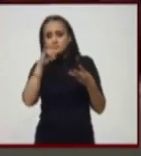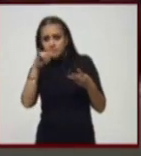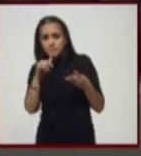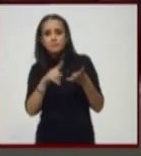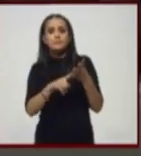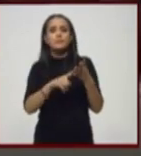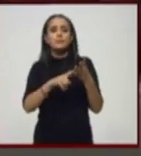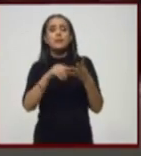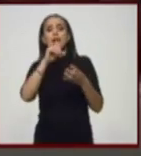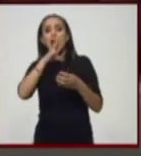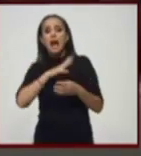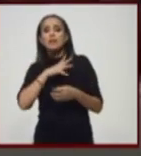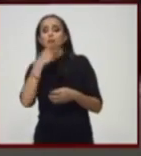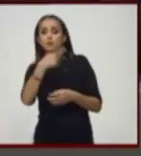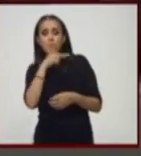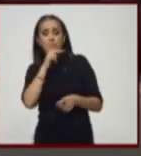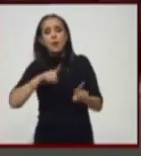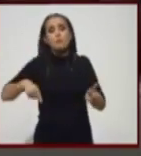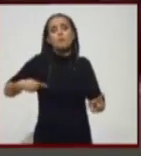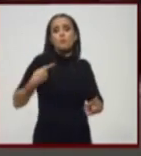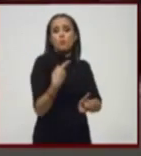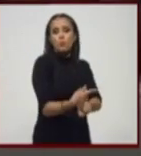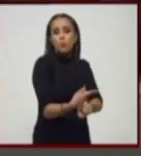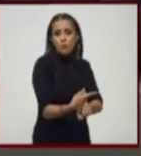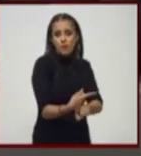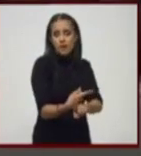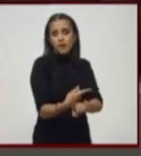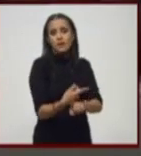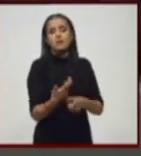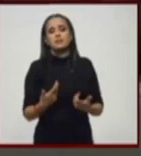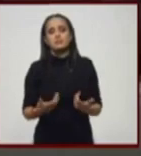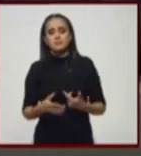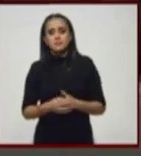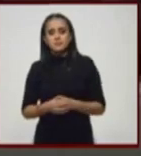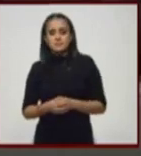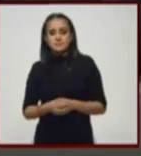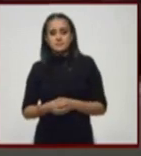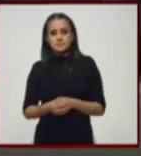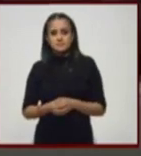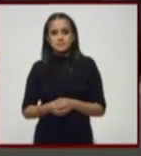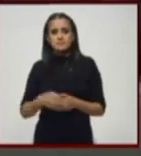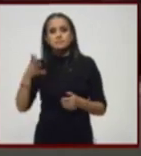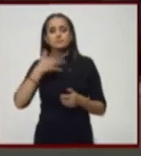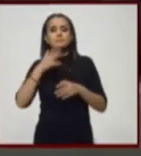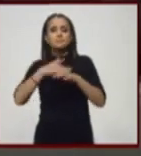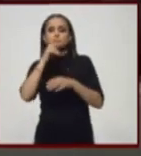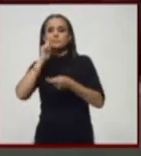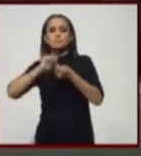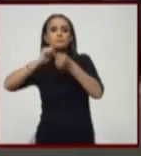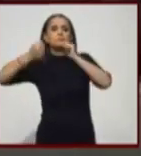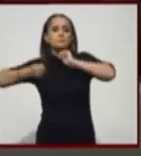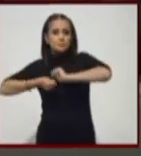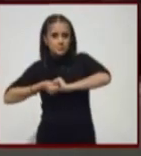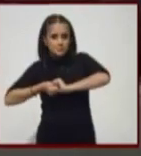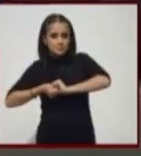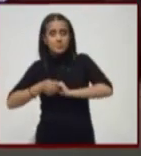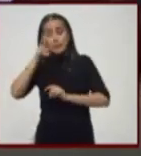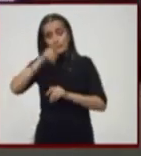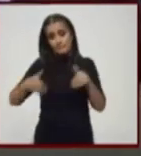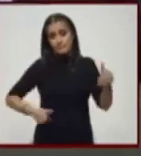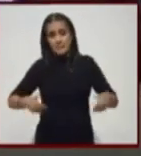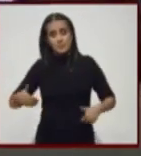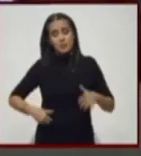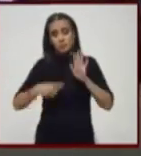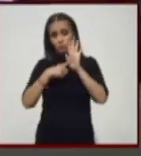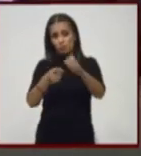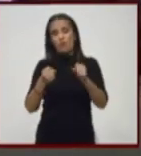siendo violado por su papá que está convertido en un el transgénero es una obra fuertísima en